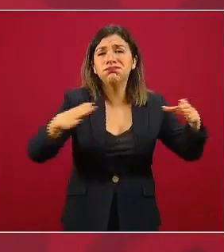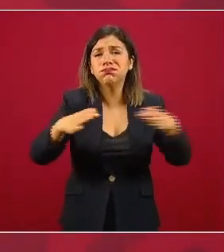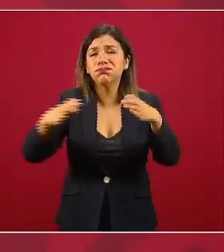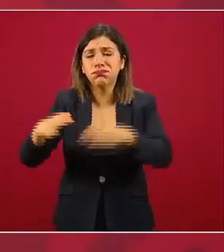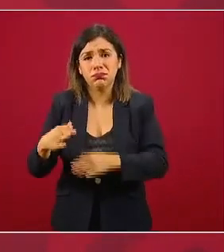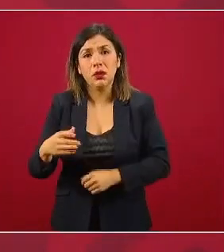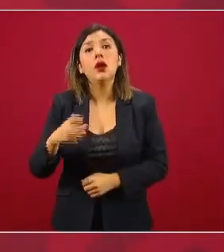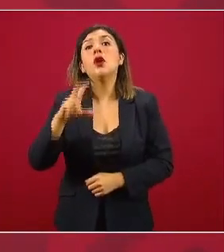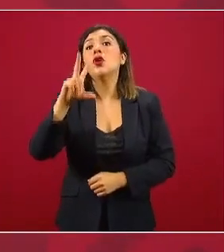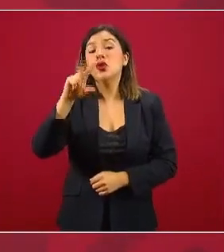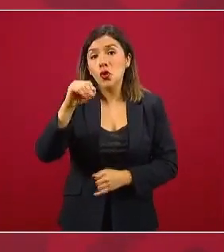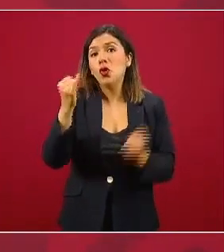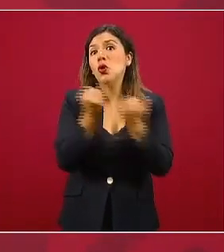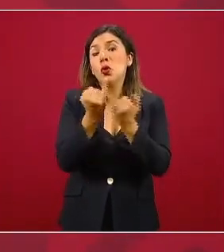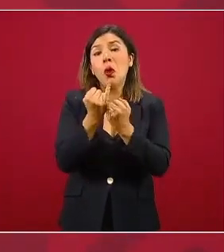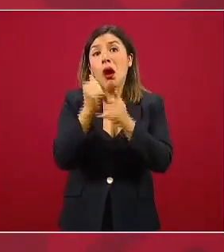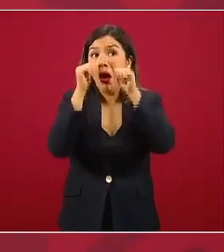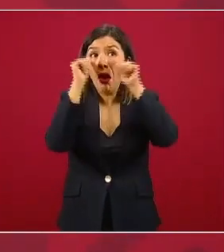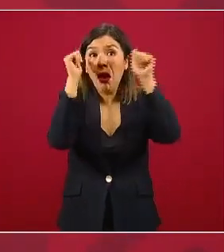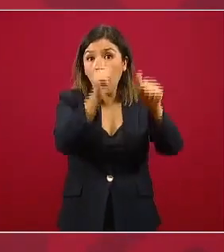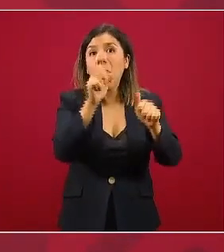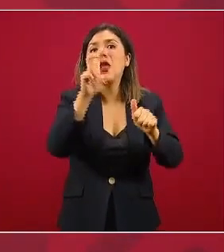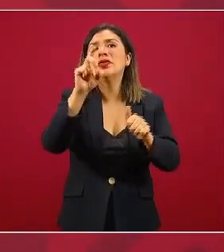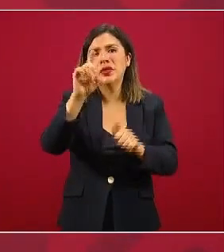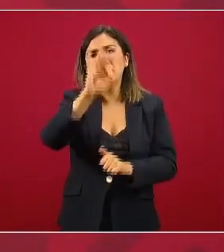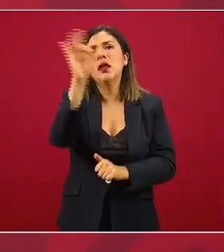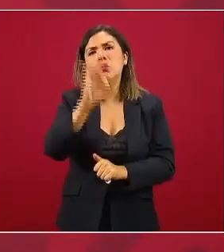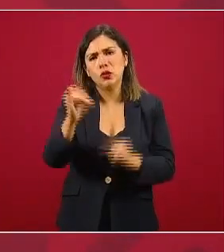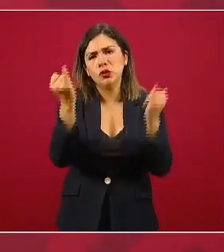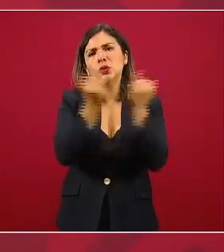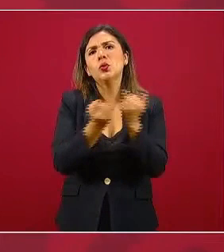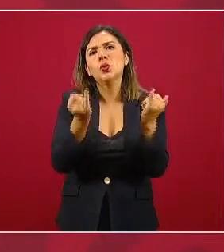sin dejar de atender al 30%